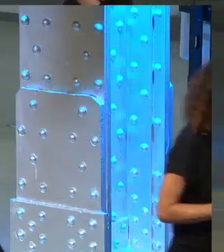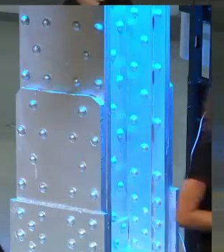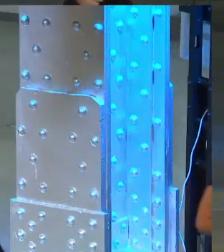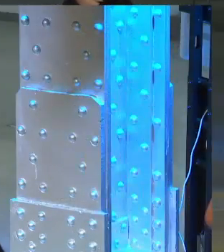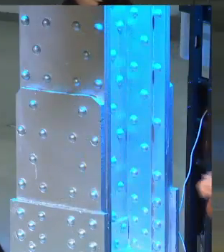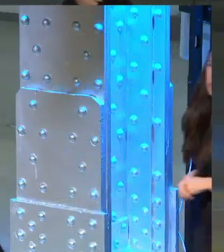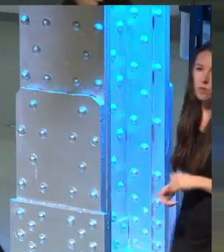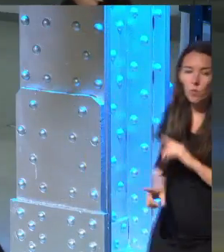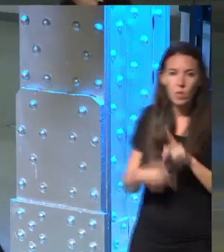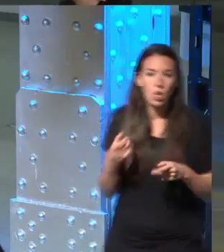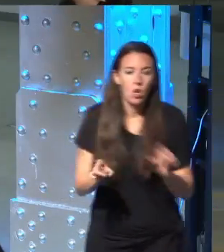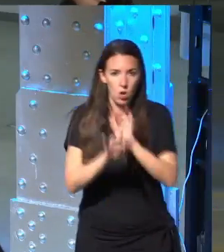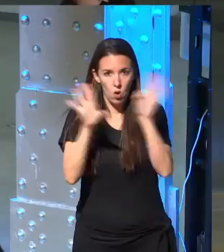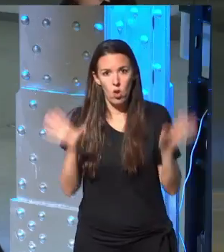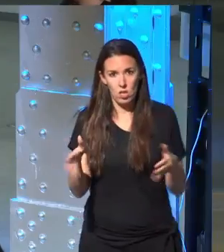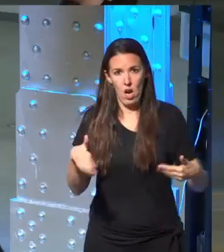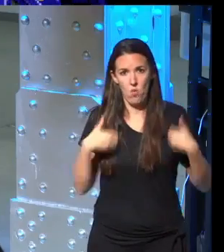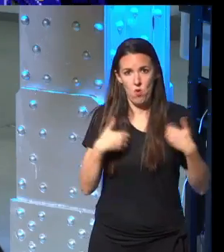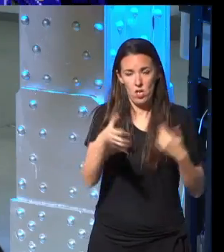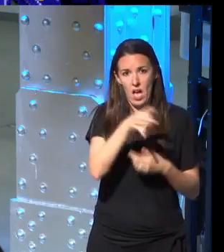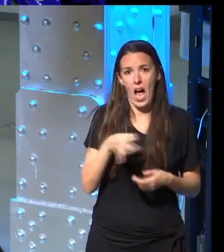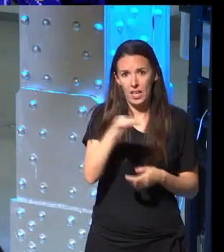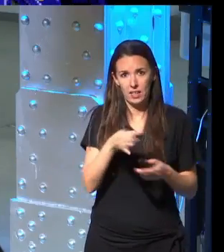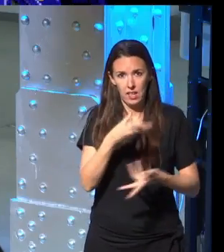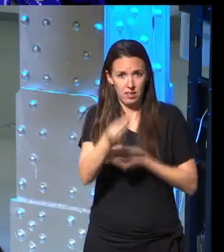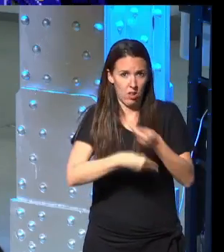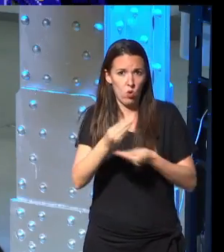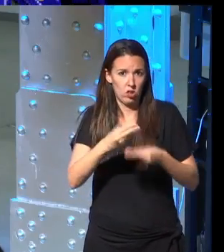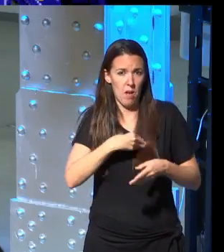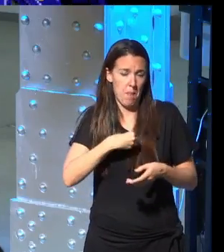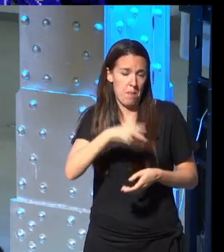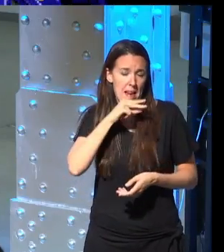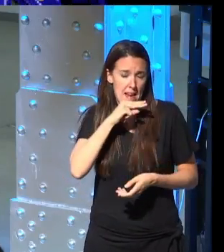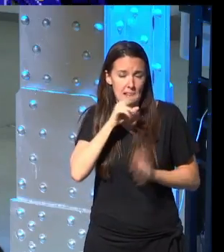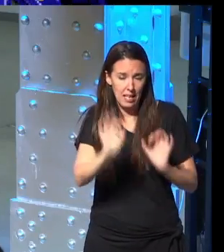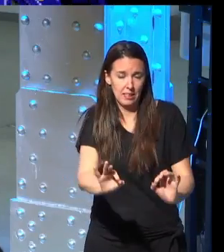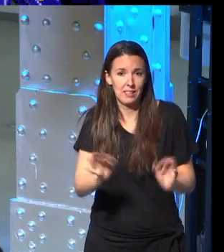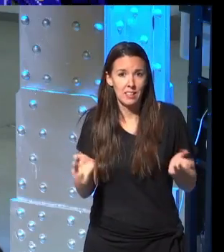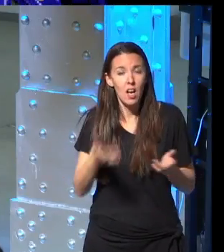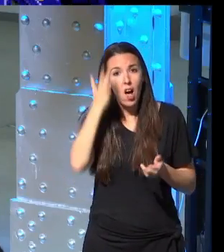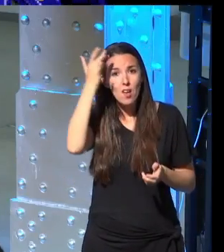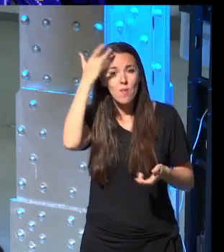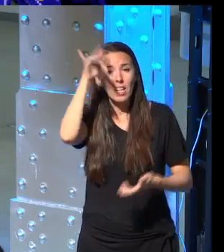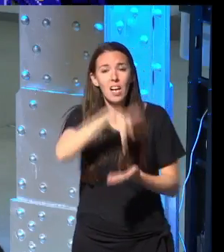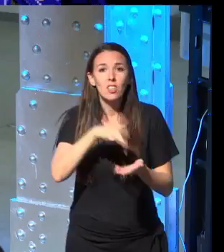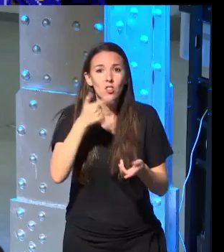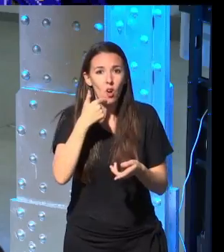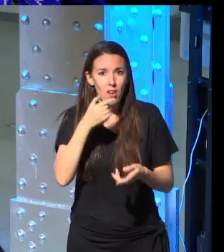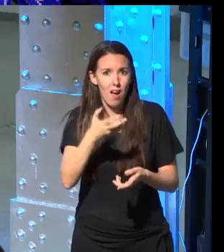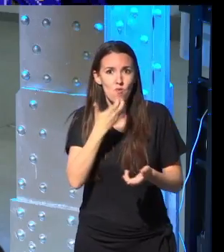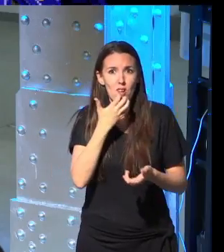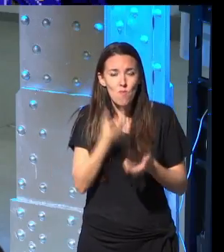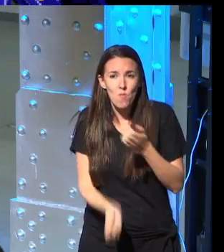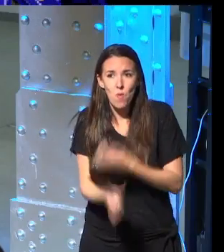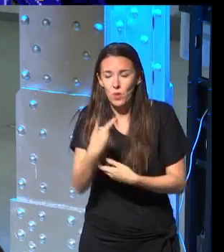evidentemente, vamos, Monkey Island es... Usar tiza en papel higiénico, ¿no? Os podéis imaginar el cuando salió ese meme, vamos, me hizo